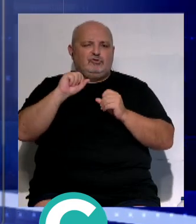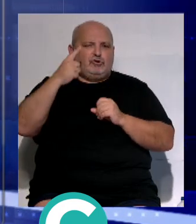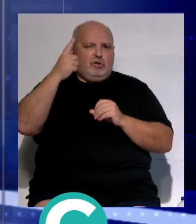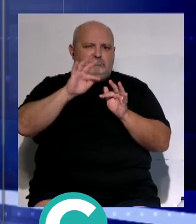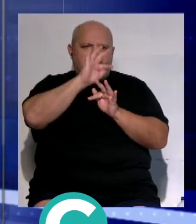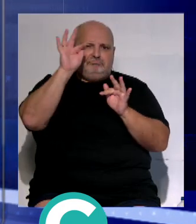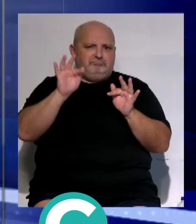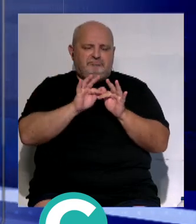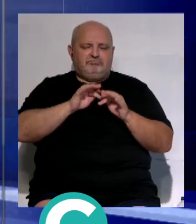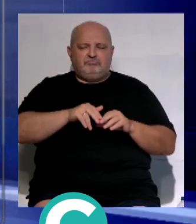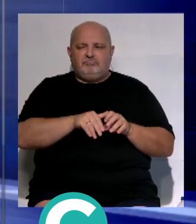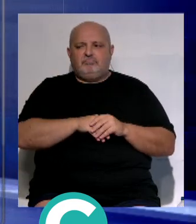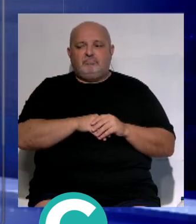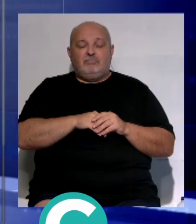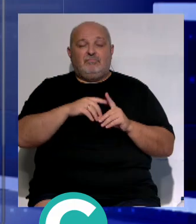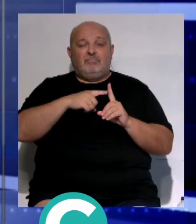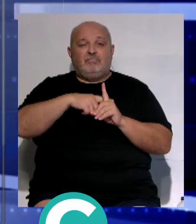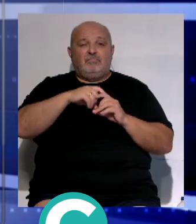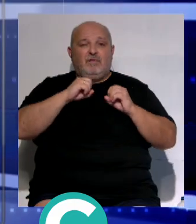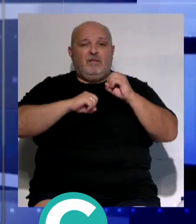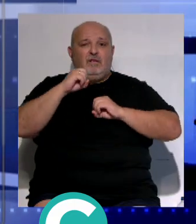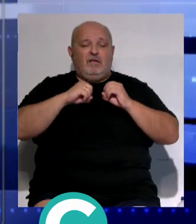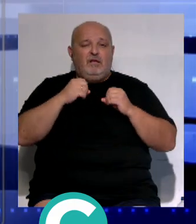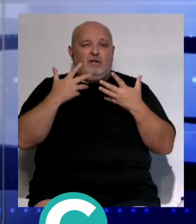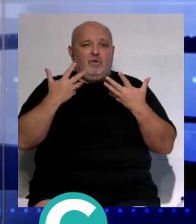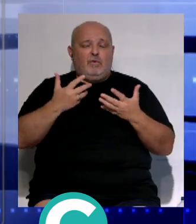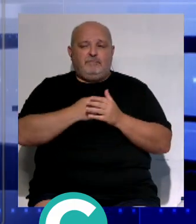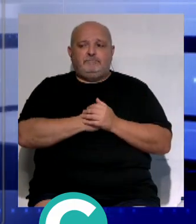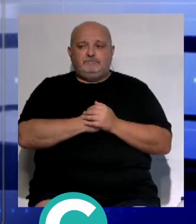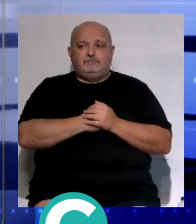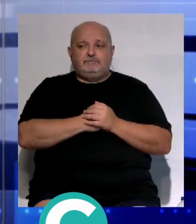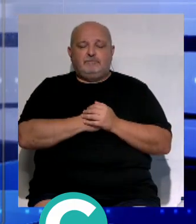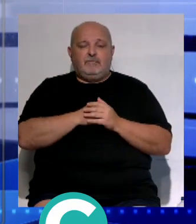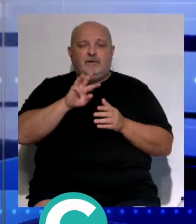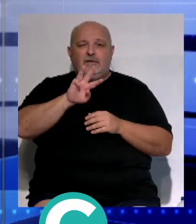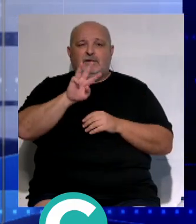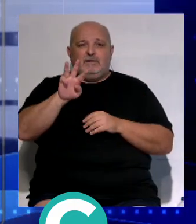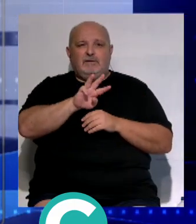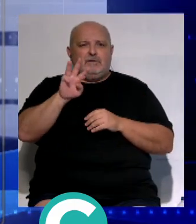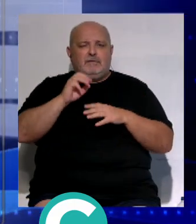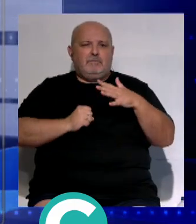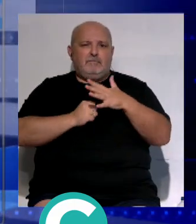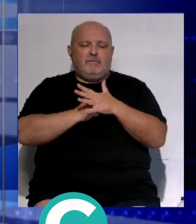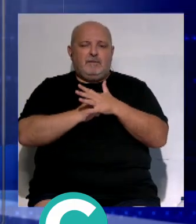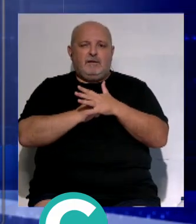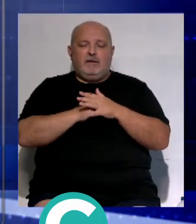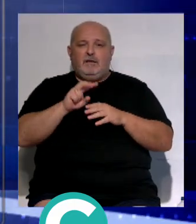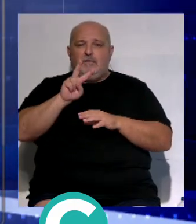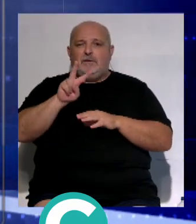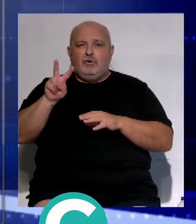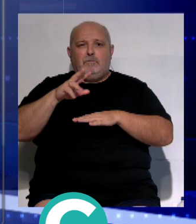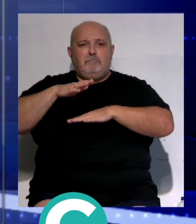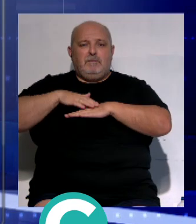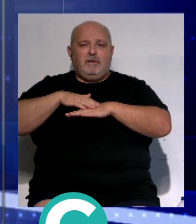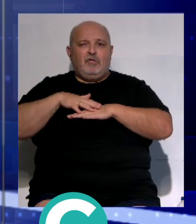los valores extremos en cuanto a las temperaturas variarán entre los 33 grados de máxima y los 22